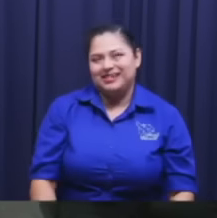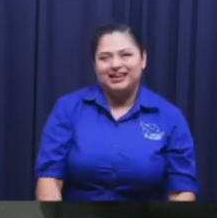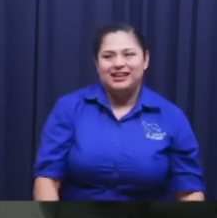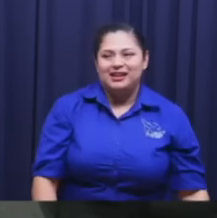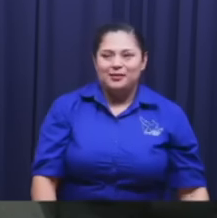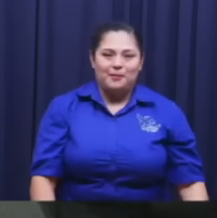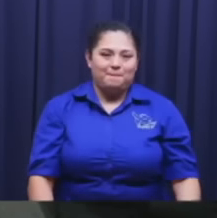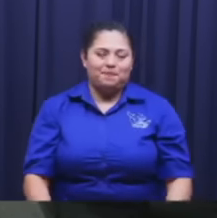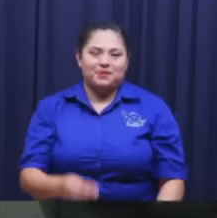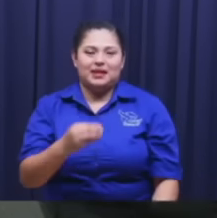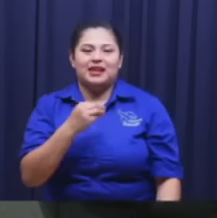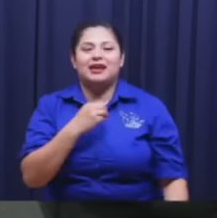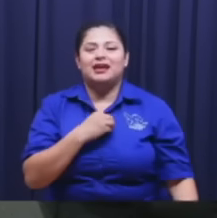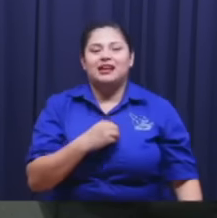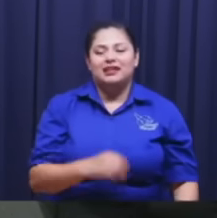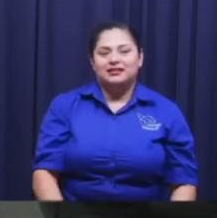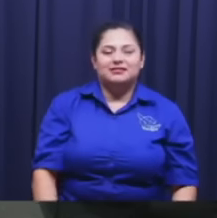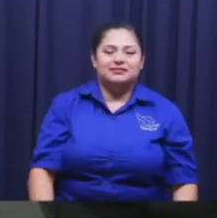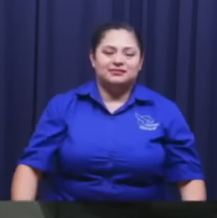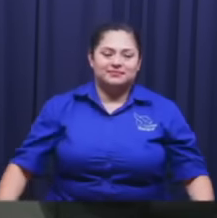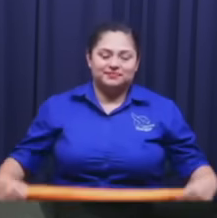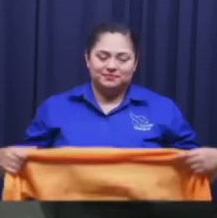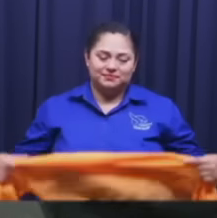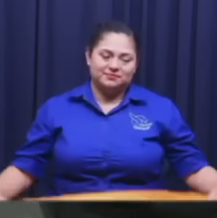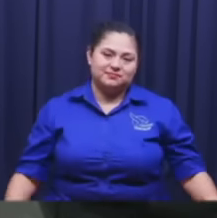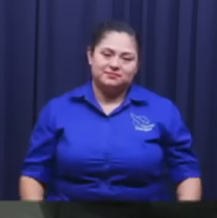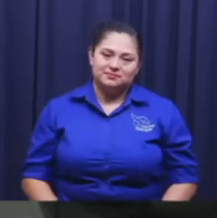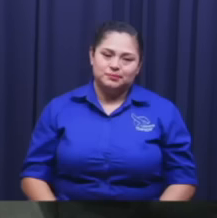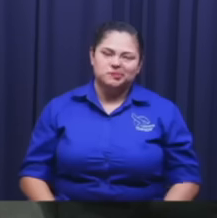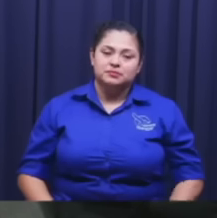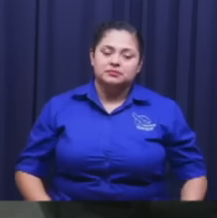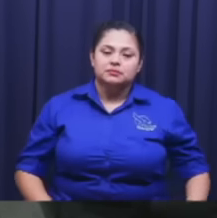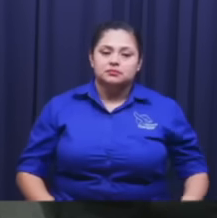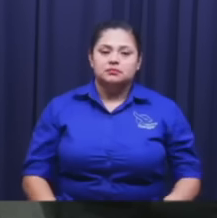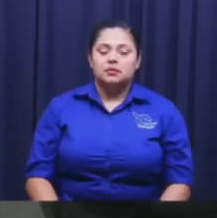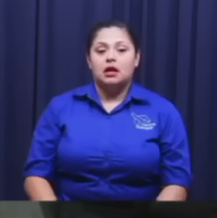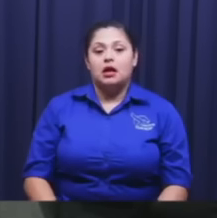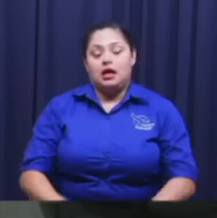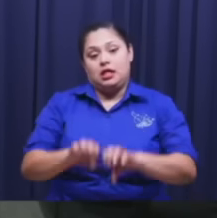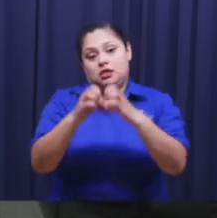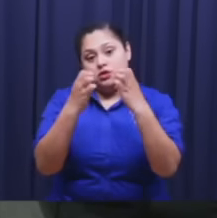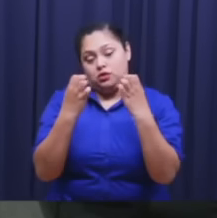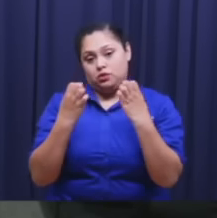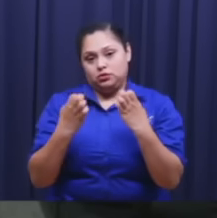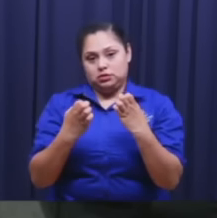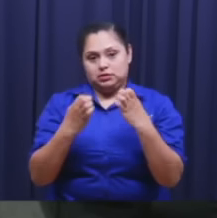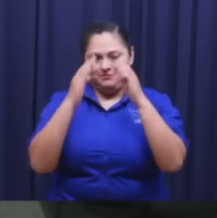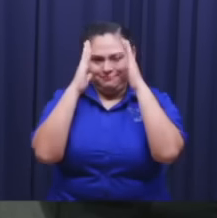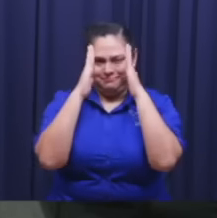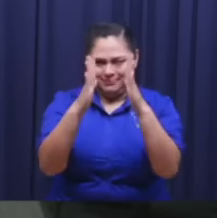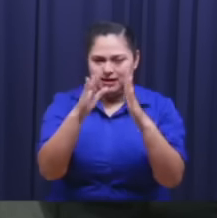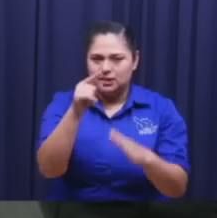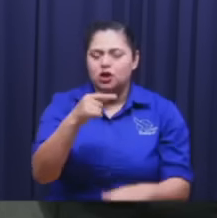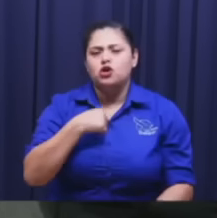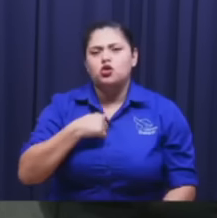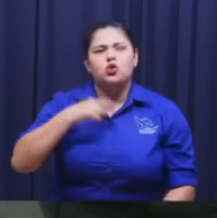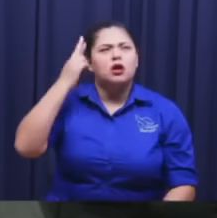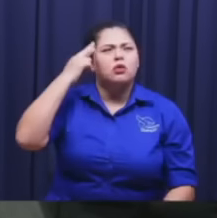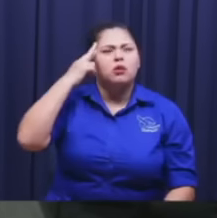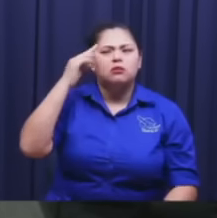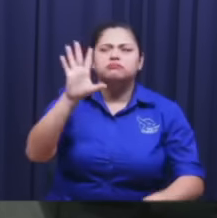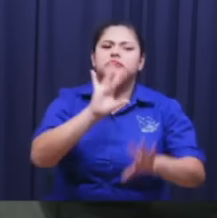Arrinconado ahí, pero resistió. ¿Verdad? Entonces, el punto debería de ser eso. Me recuerdo de